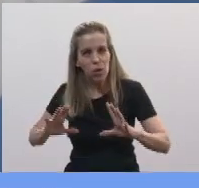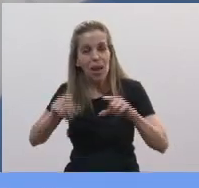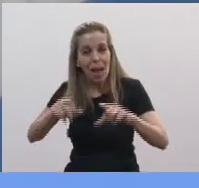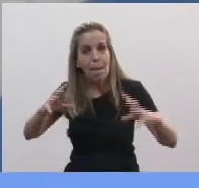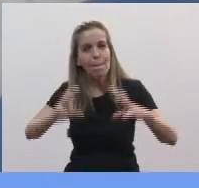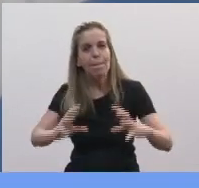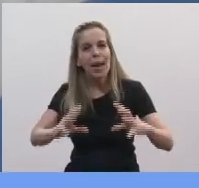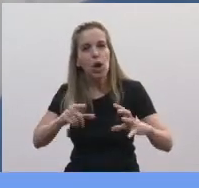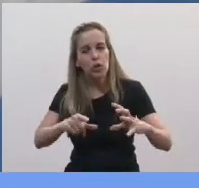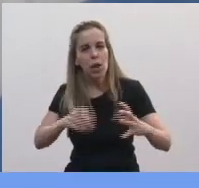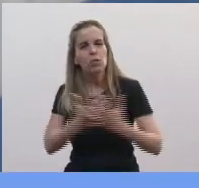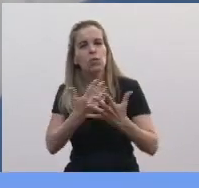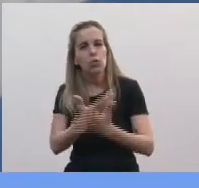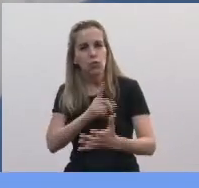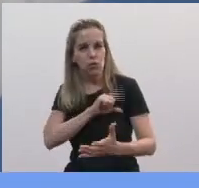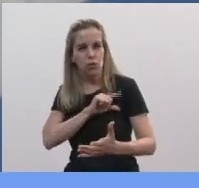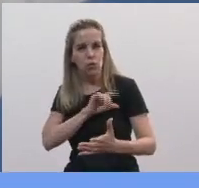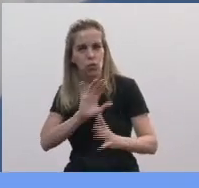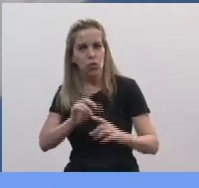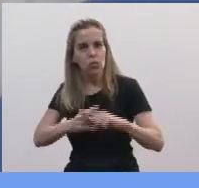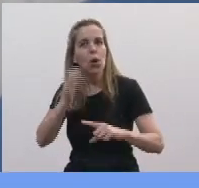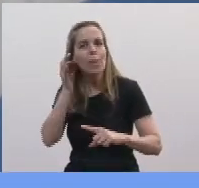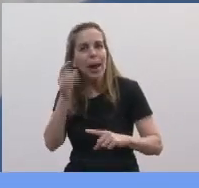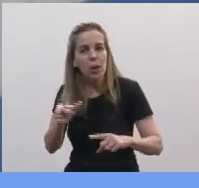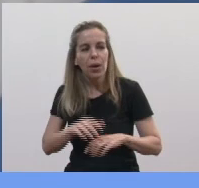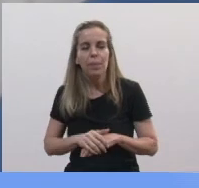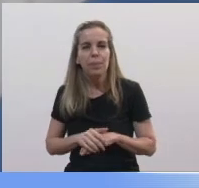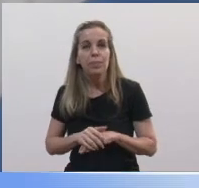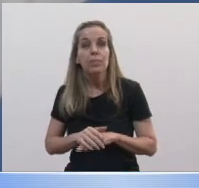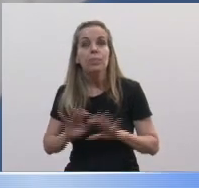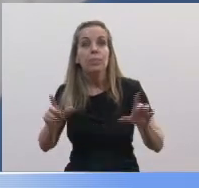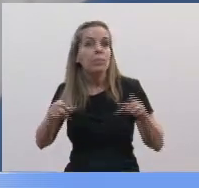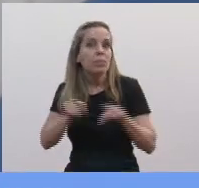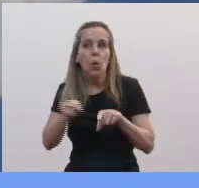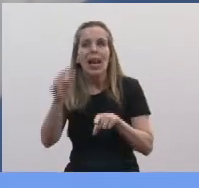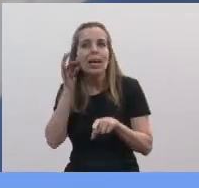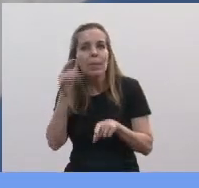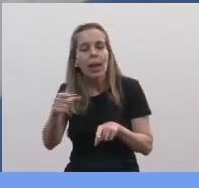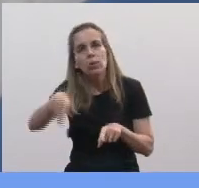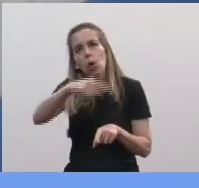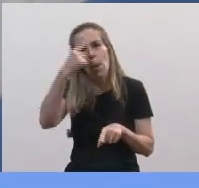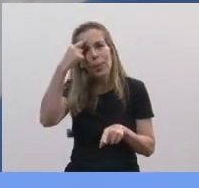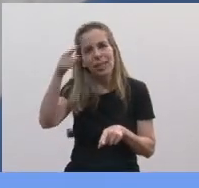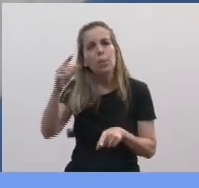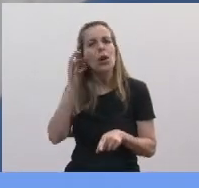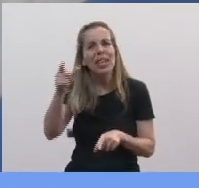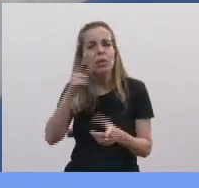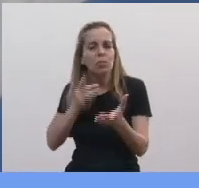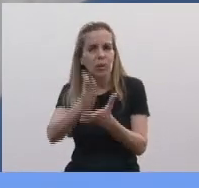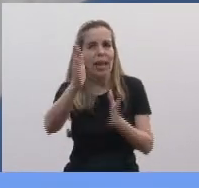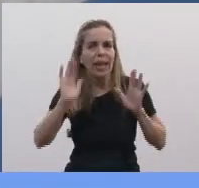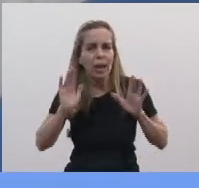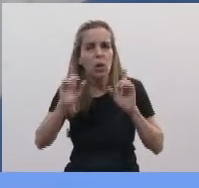y siente que la tristeza no tiene fin. Pero como Diego, todos decimos será eterno, sabe que la